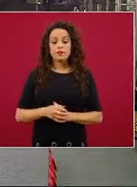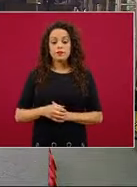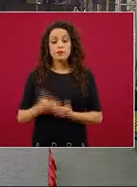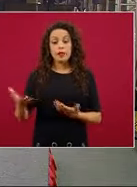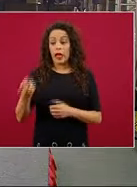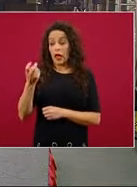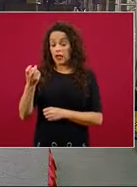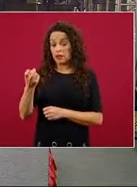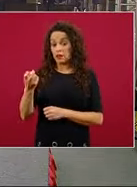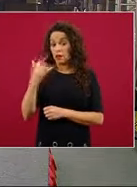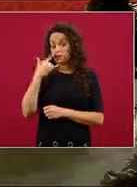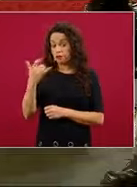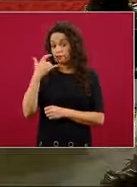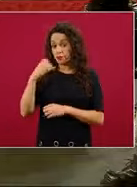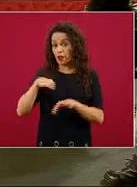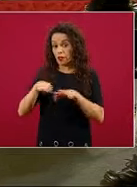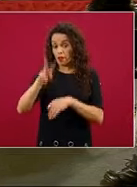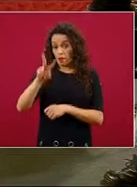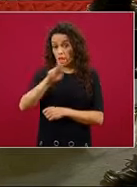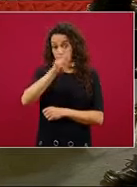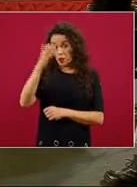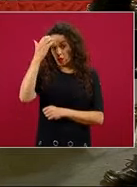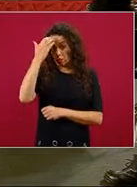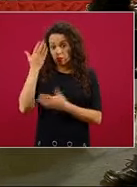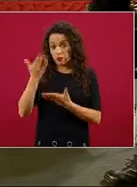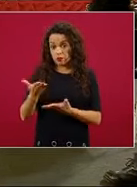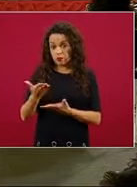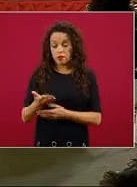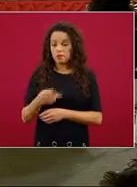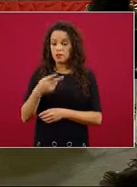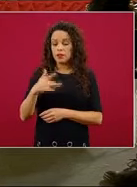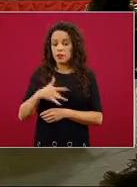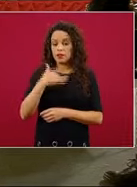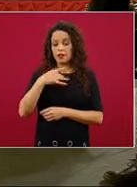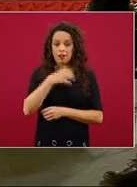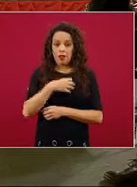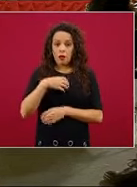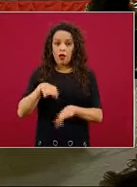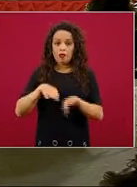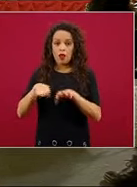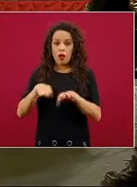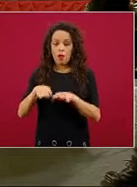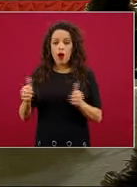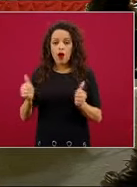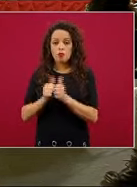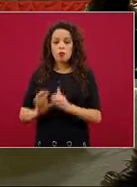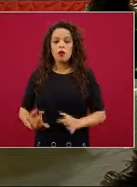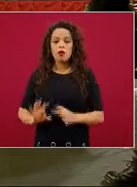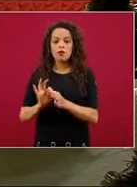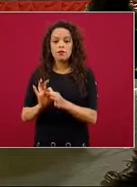esfuerzo quiero reconocer que ha sido muy gratificante trabajar con el